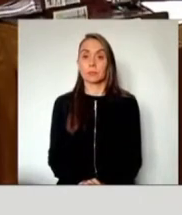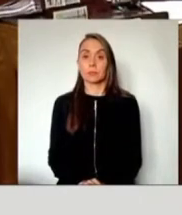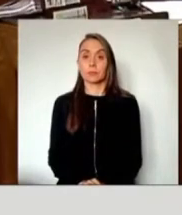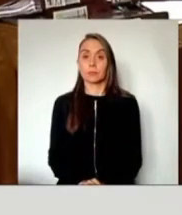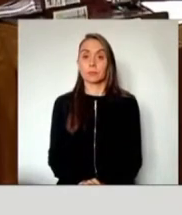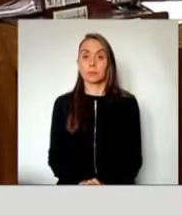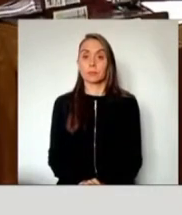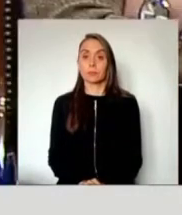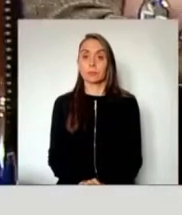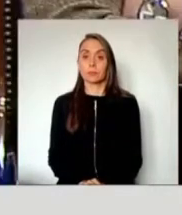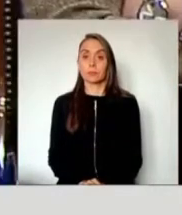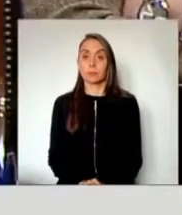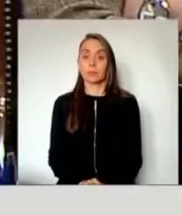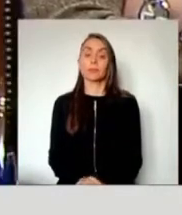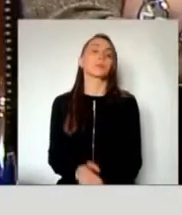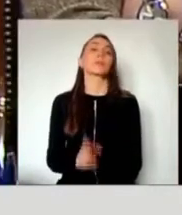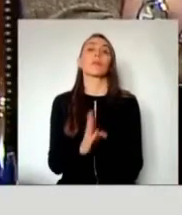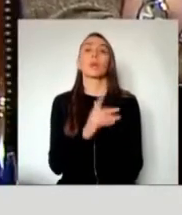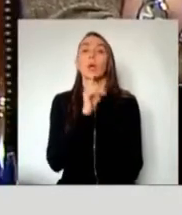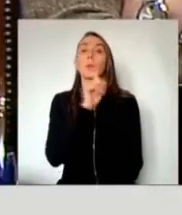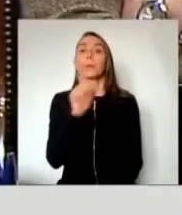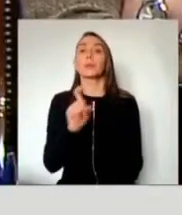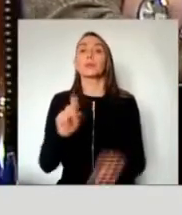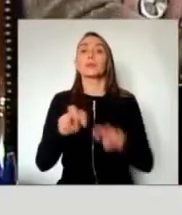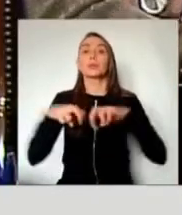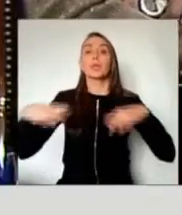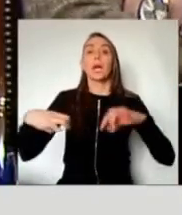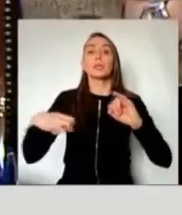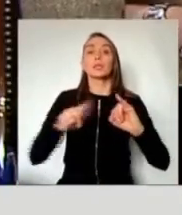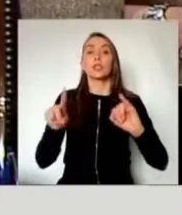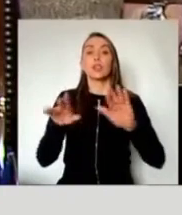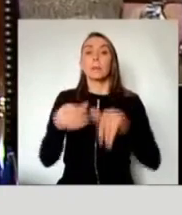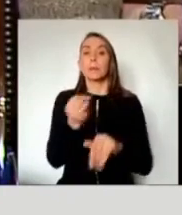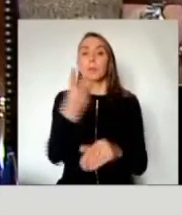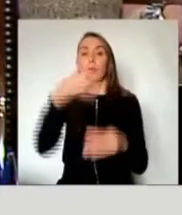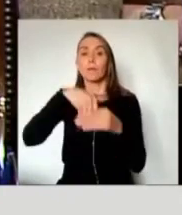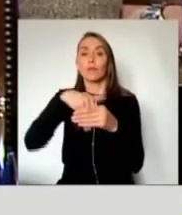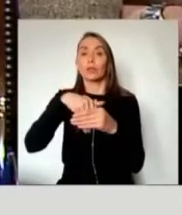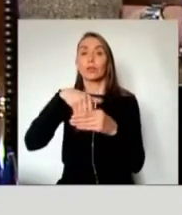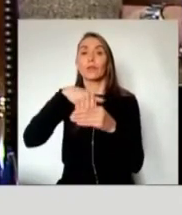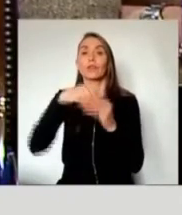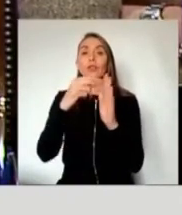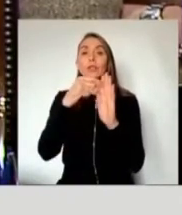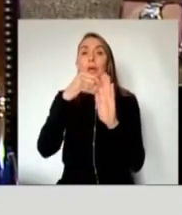Si le parece a la sala, por la misma votación, las normas de quórum.